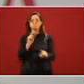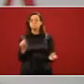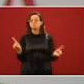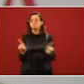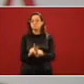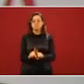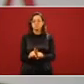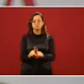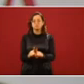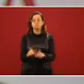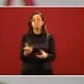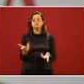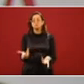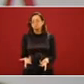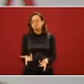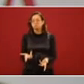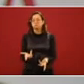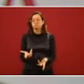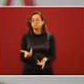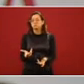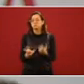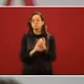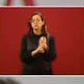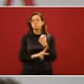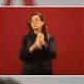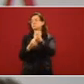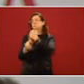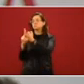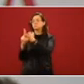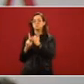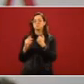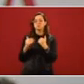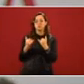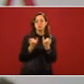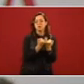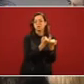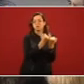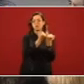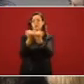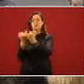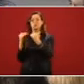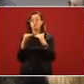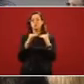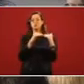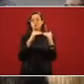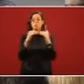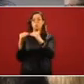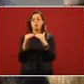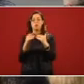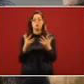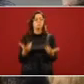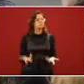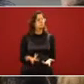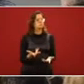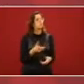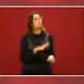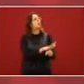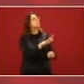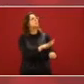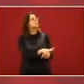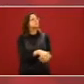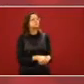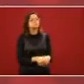mismo momento se usan prácticamente en todas las naciones. Entonces es un manejo general de